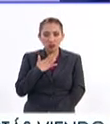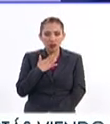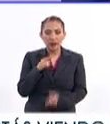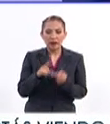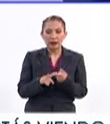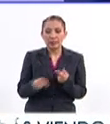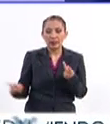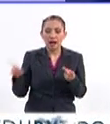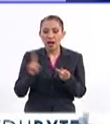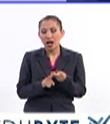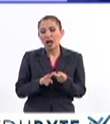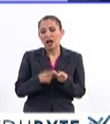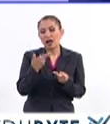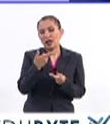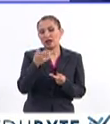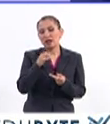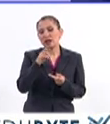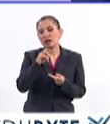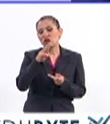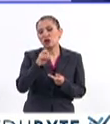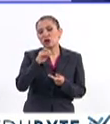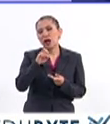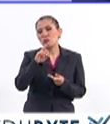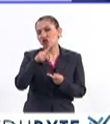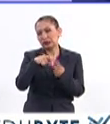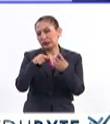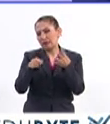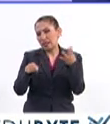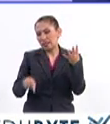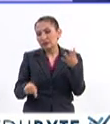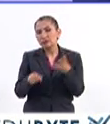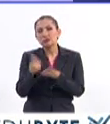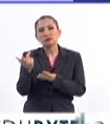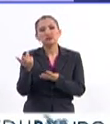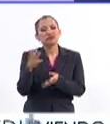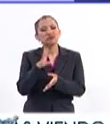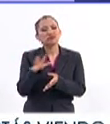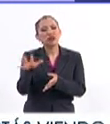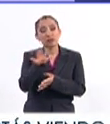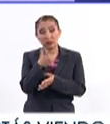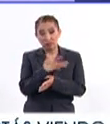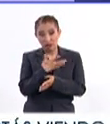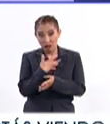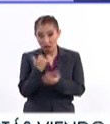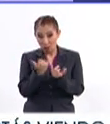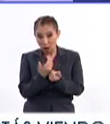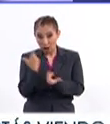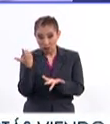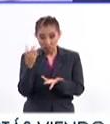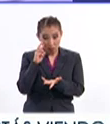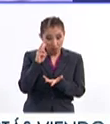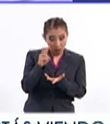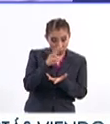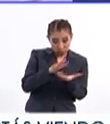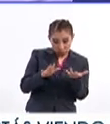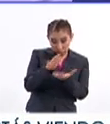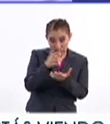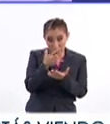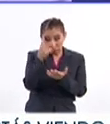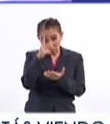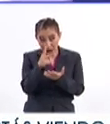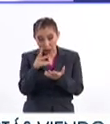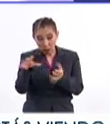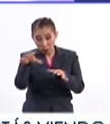gasolinas, los hidrocarburos, doctor, en términos generales, ¿tienen el mismo comportamiento en todo el